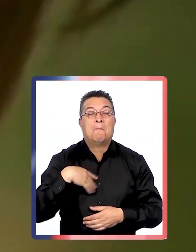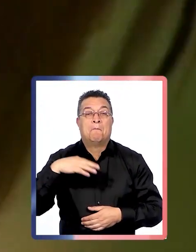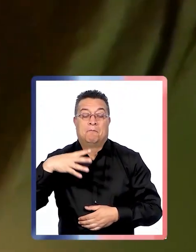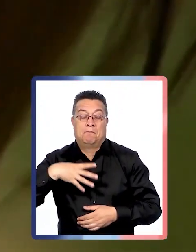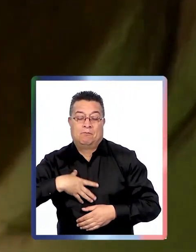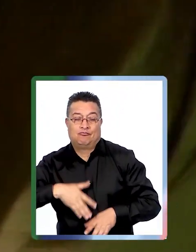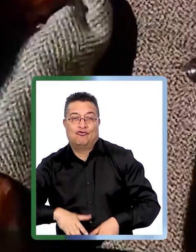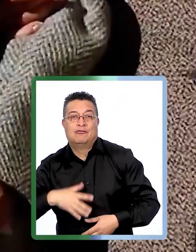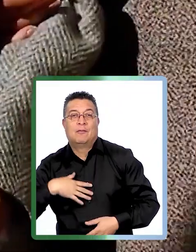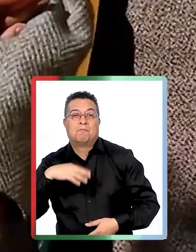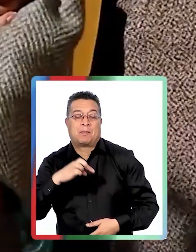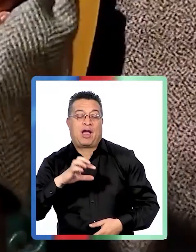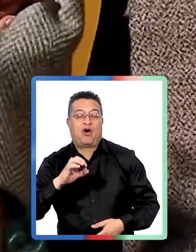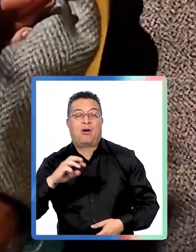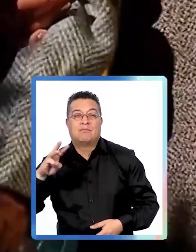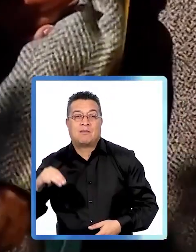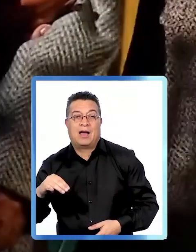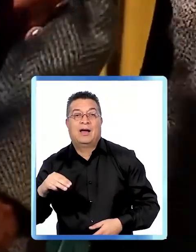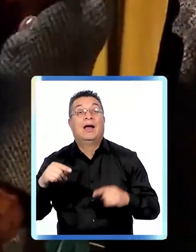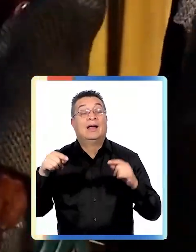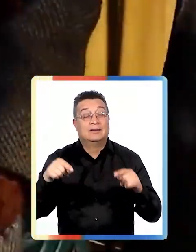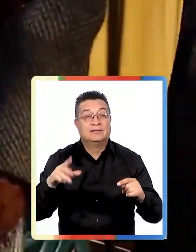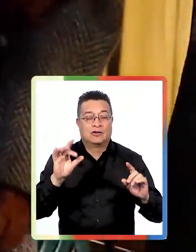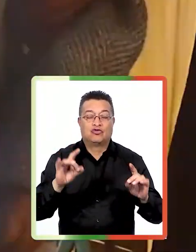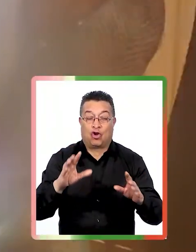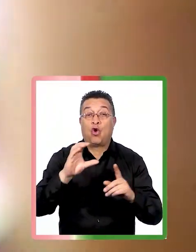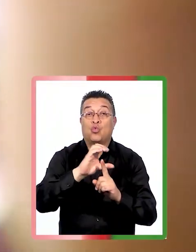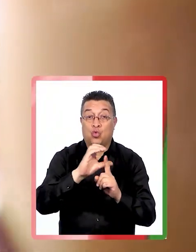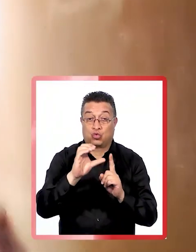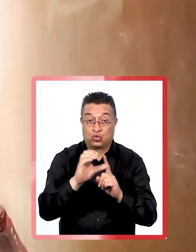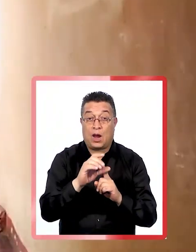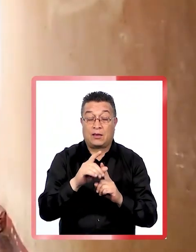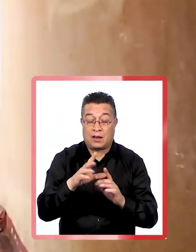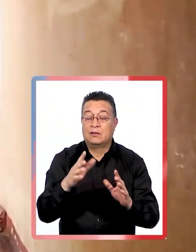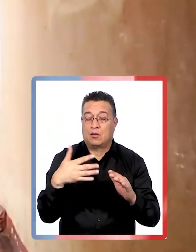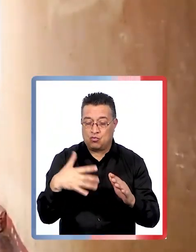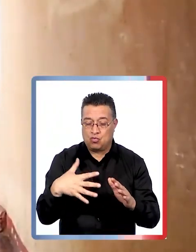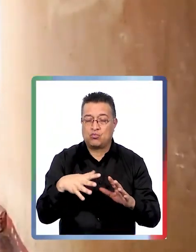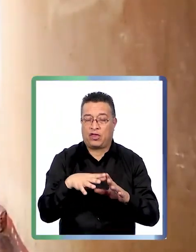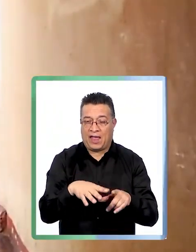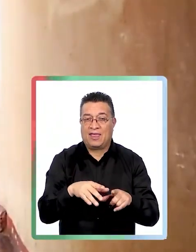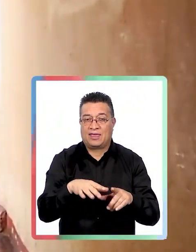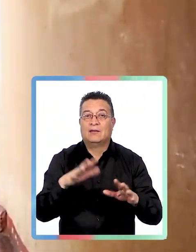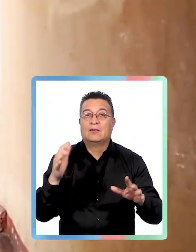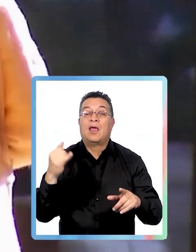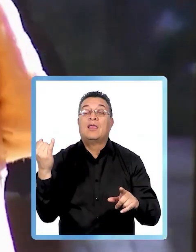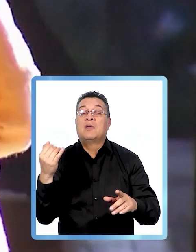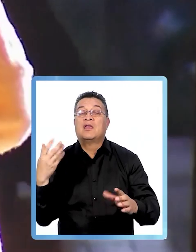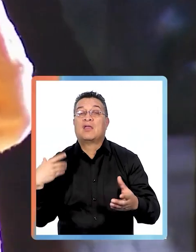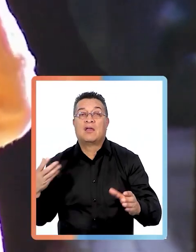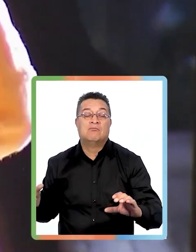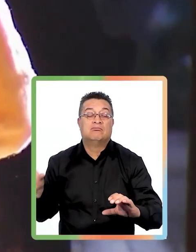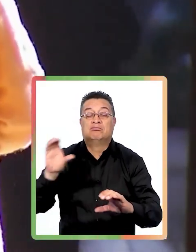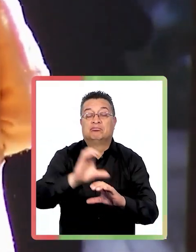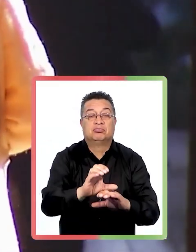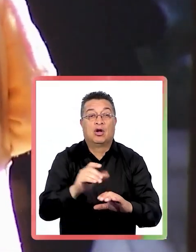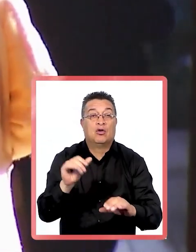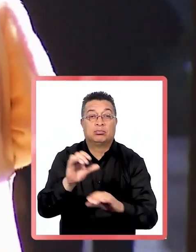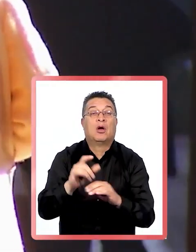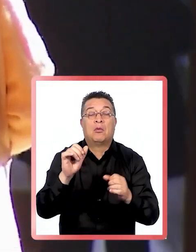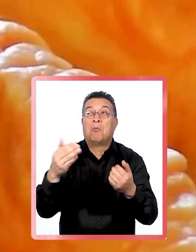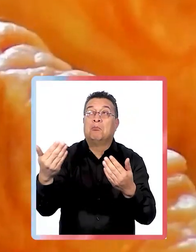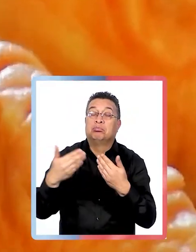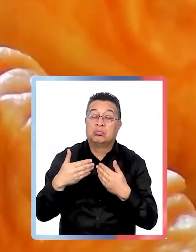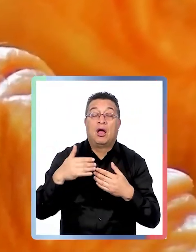padres y madres. Pero yo creo que tiene que ver con una cosa cultural independiente de que haya subsidios que hay